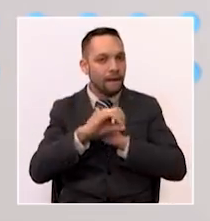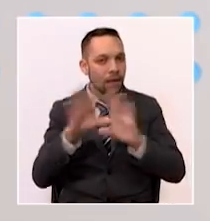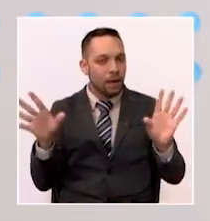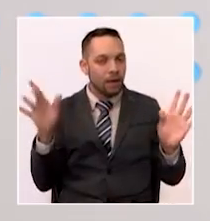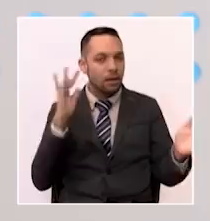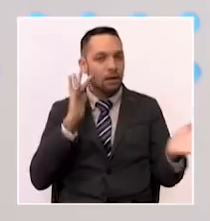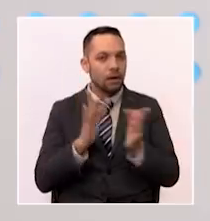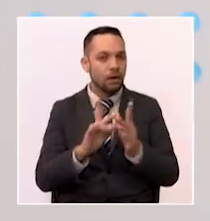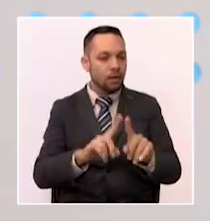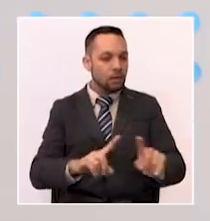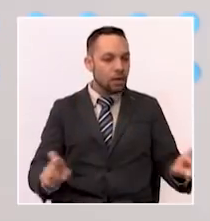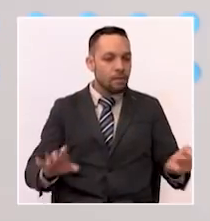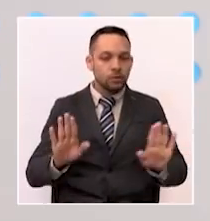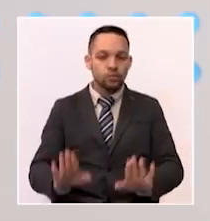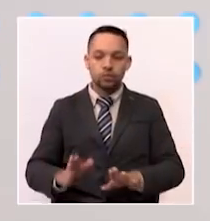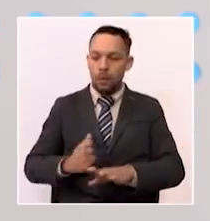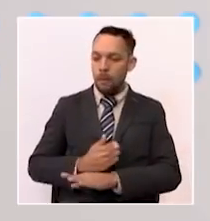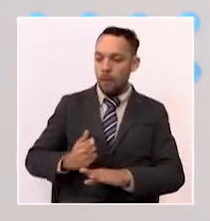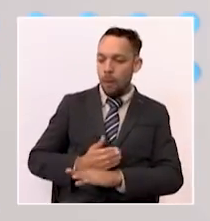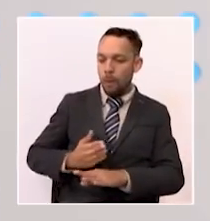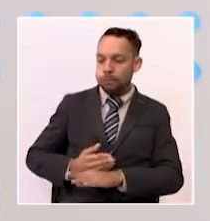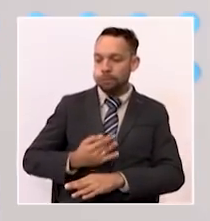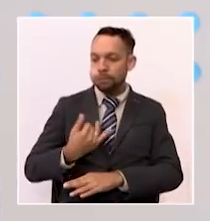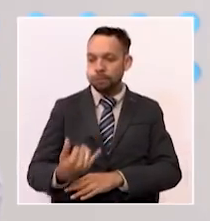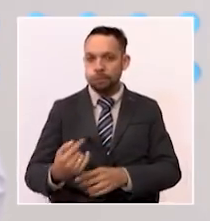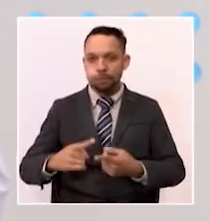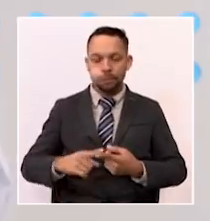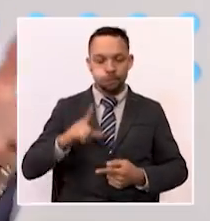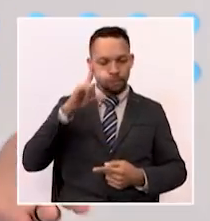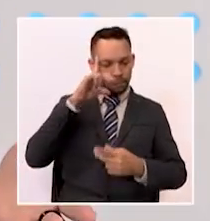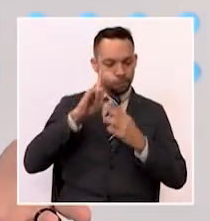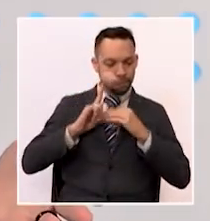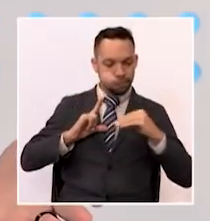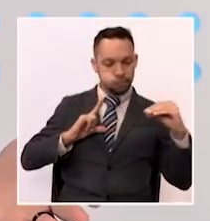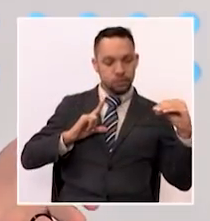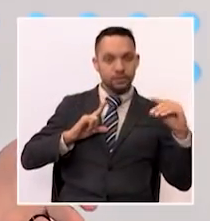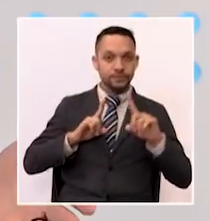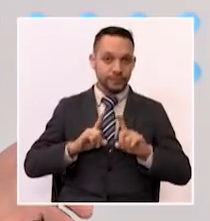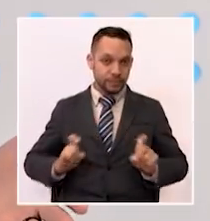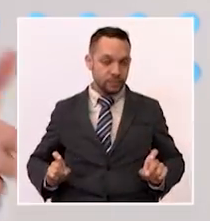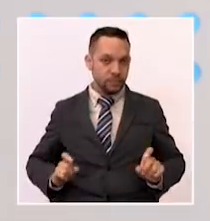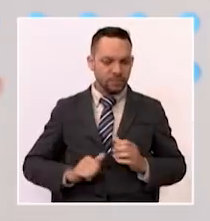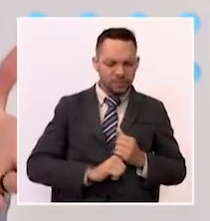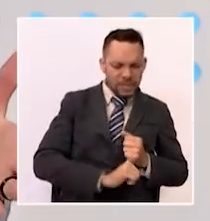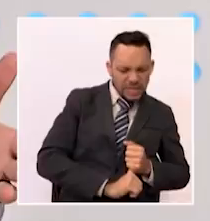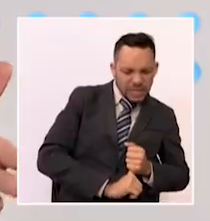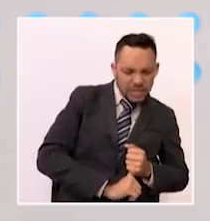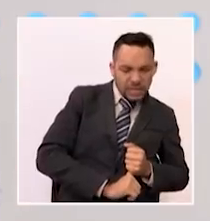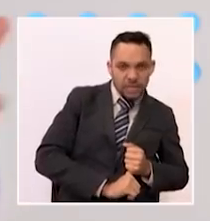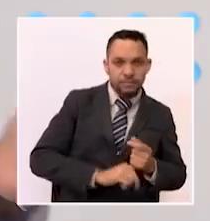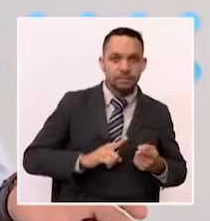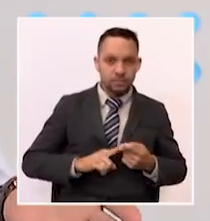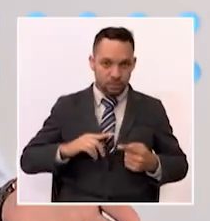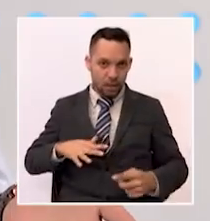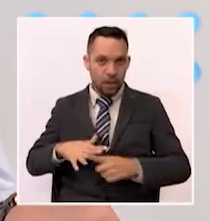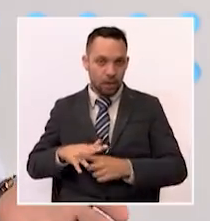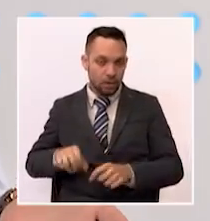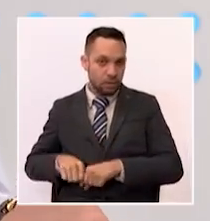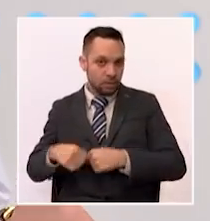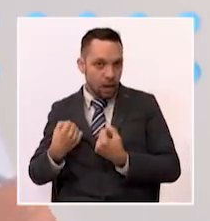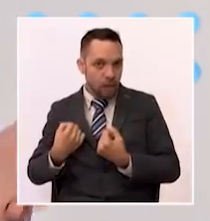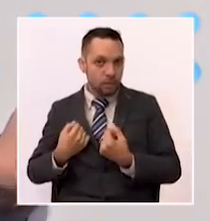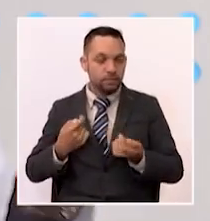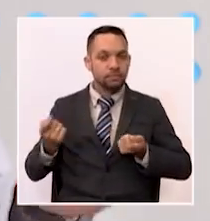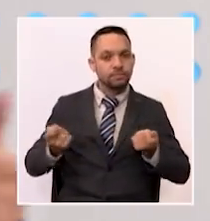que algún problema en específico que son los flujos vaginales, tocamos, por ejemplo, cómo el estreñimiento tenía una relación tan alta, y si no solucionamos